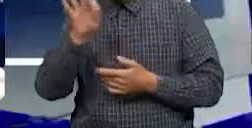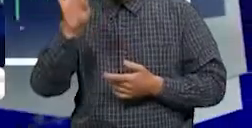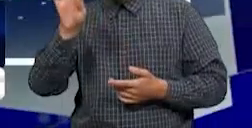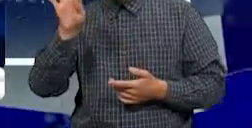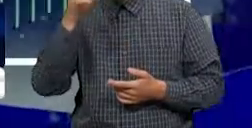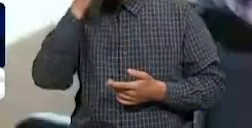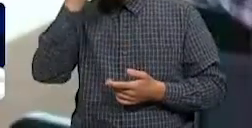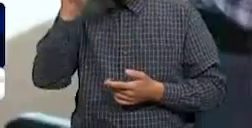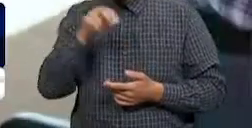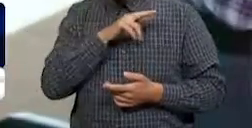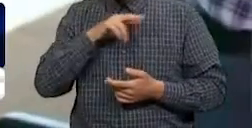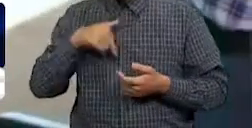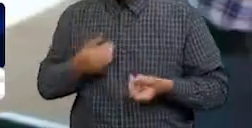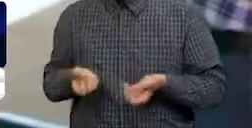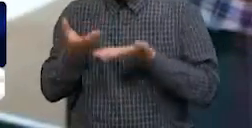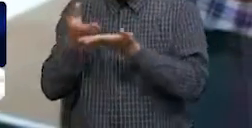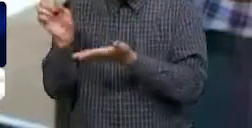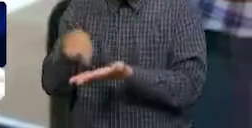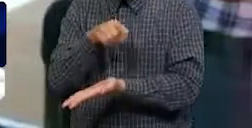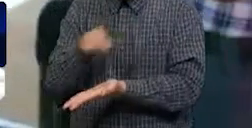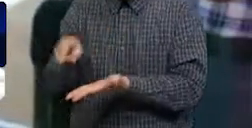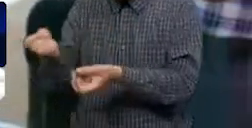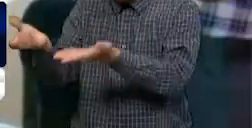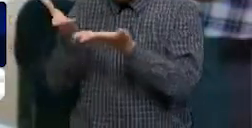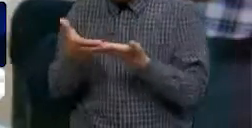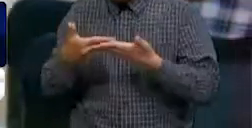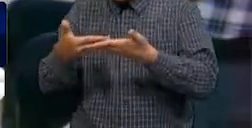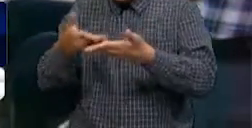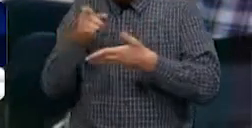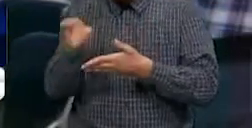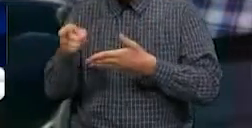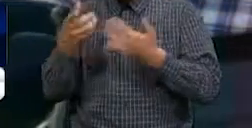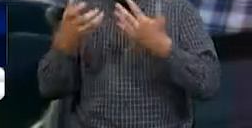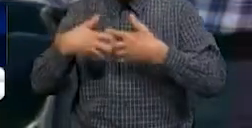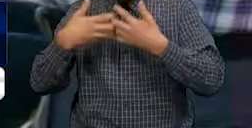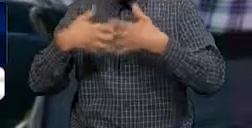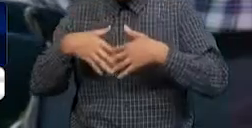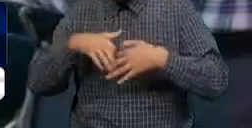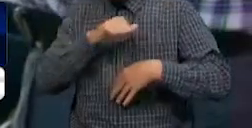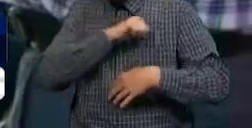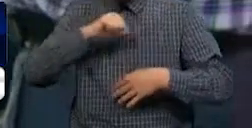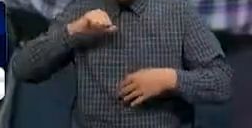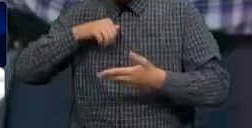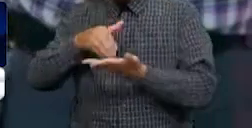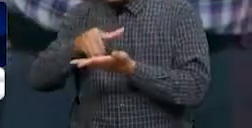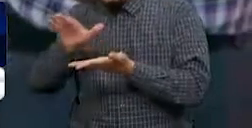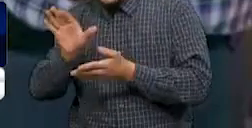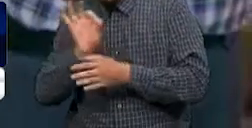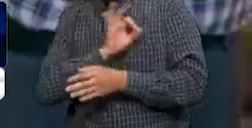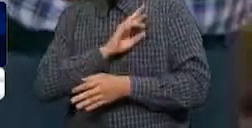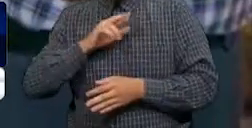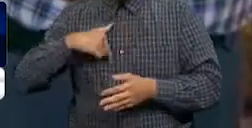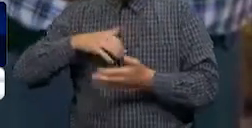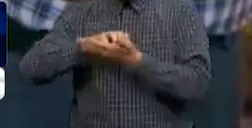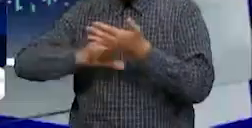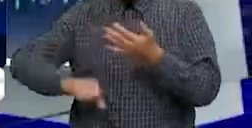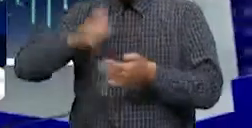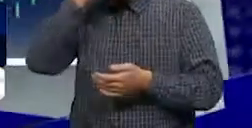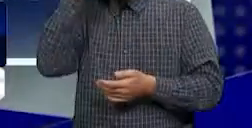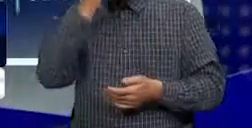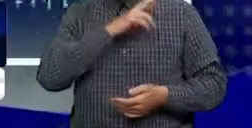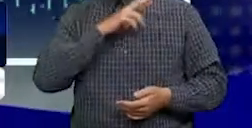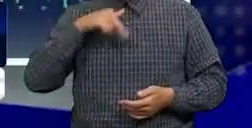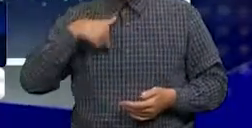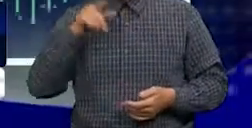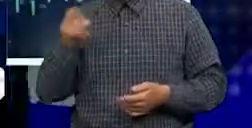entrega. Si no se hace la entrega, ya se abre investigación o se abre proceso por detrimento patrimonial, porque para nosotros es un